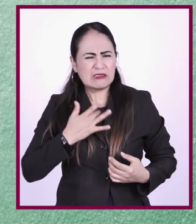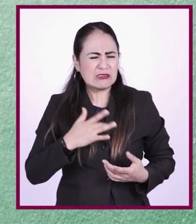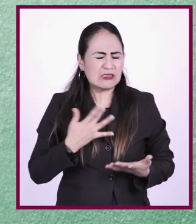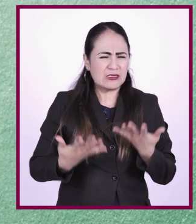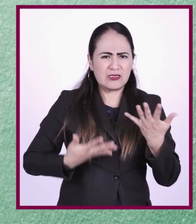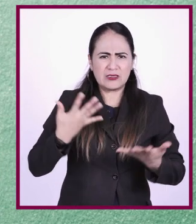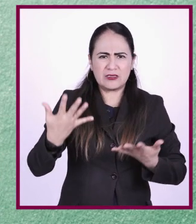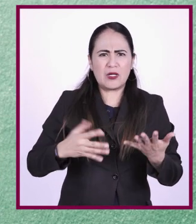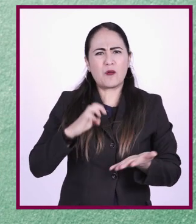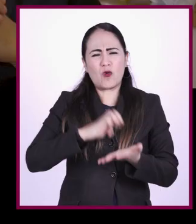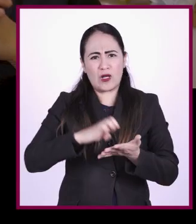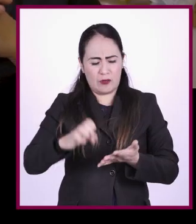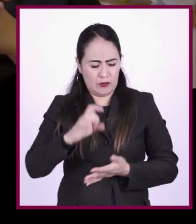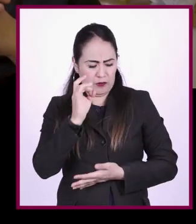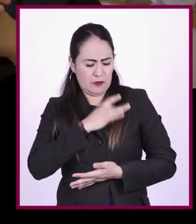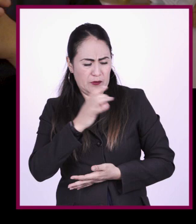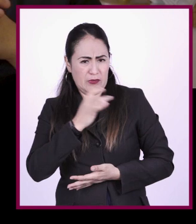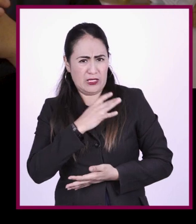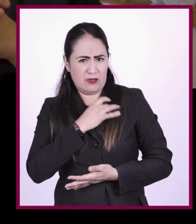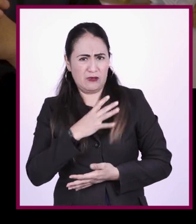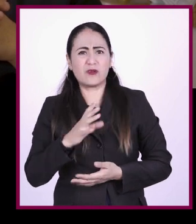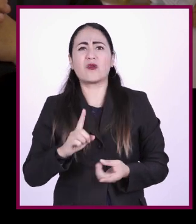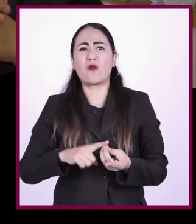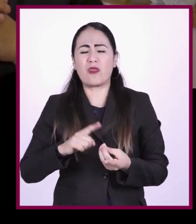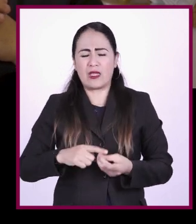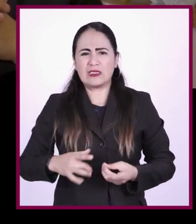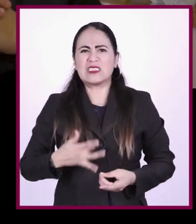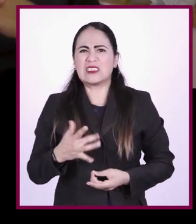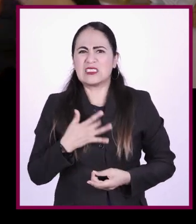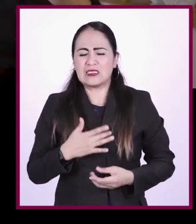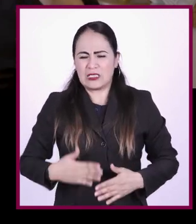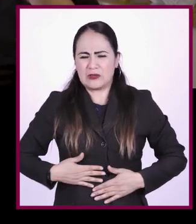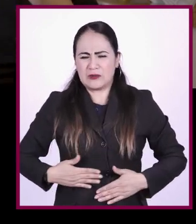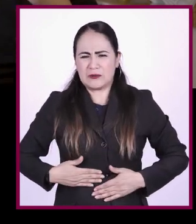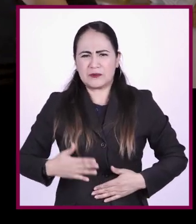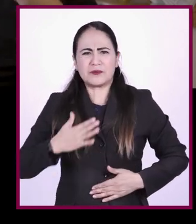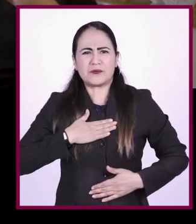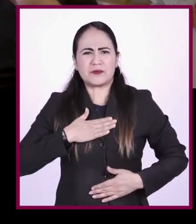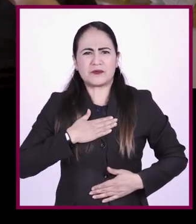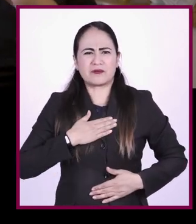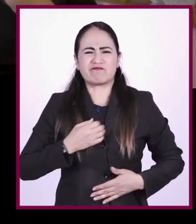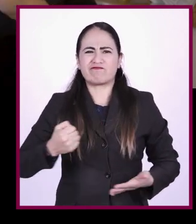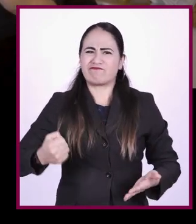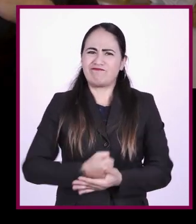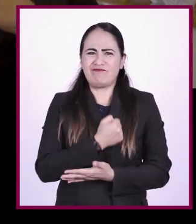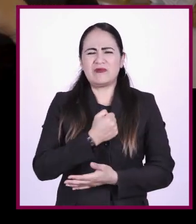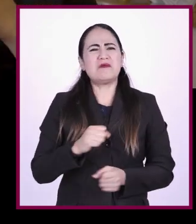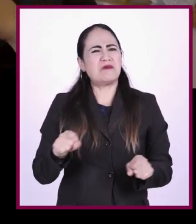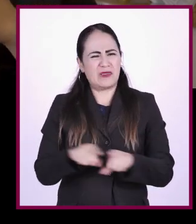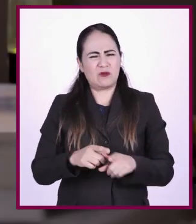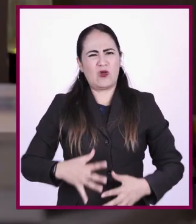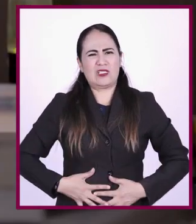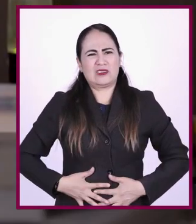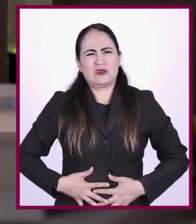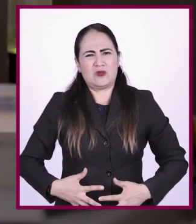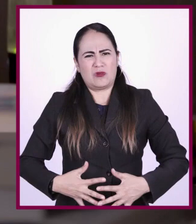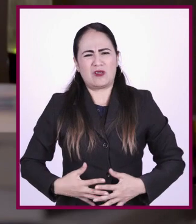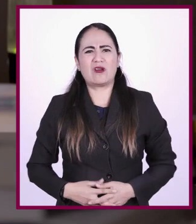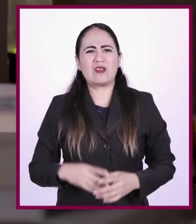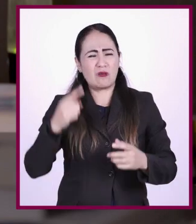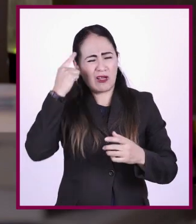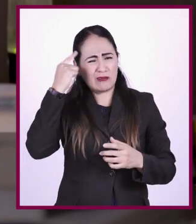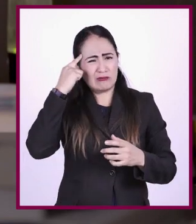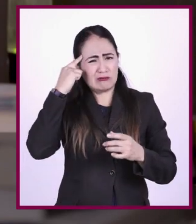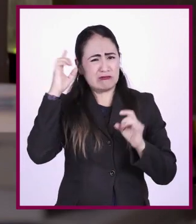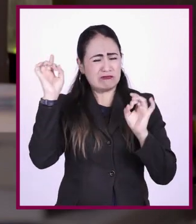revelador de emociones. Por ejemplo, el miedo se siente en el estómago y en el pecho. La frustración en el estómago también y una